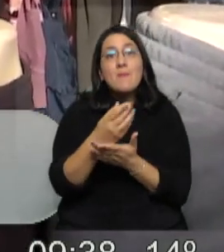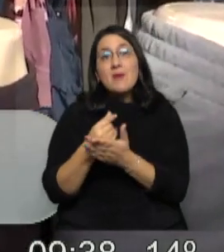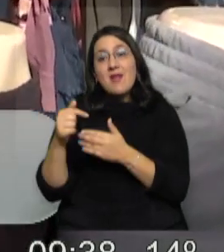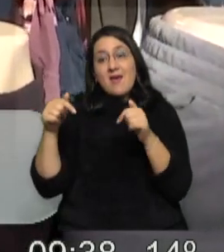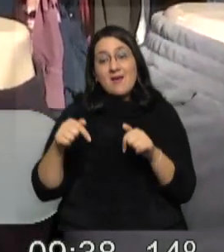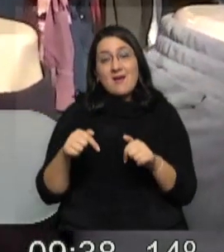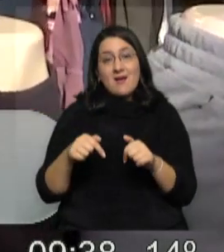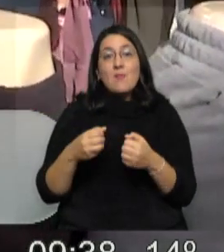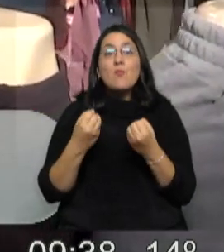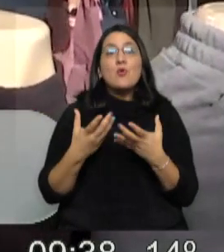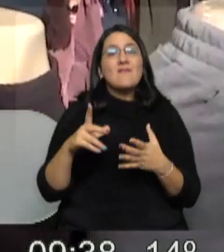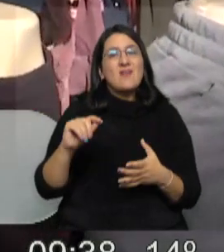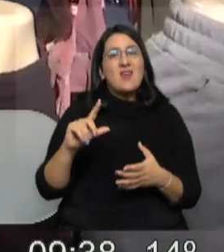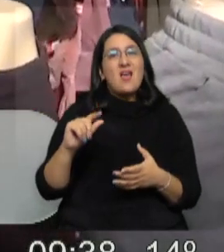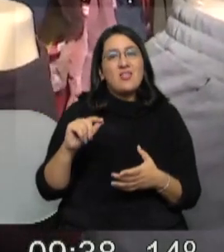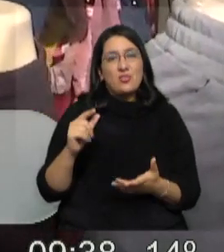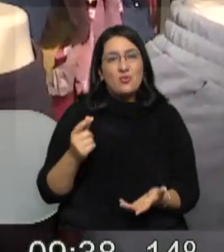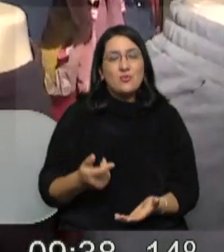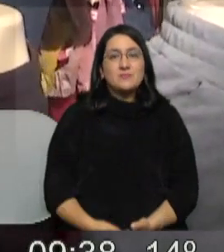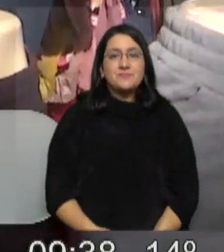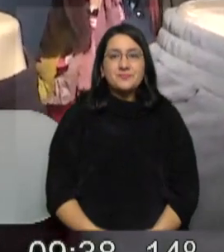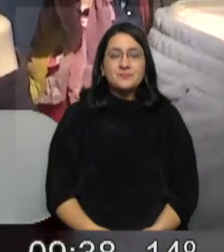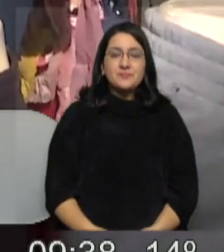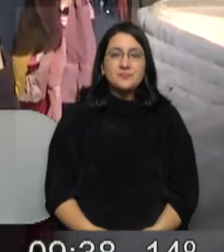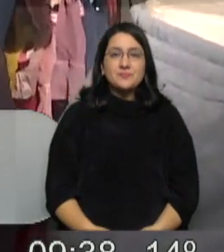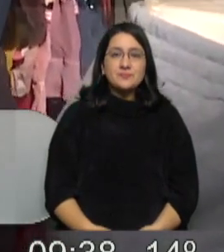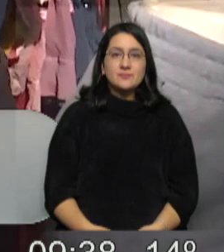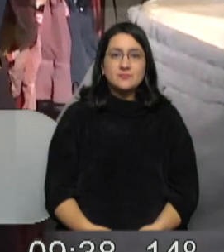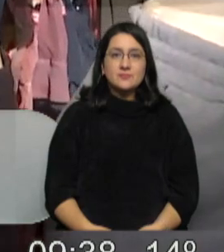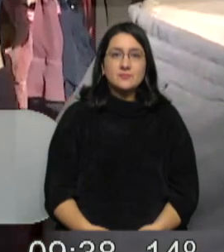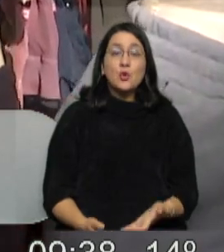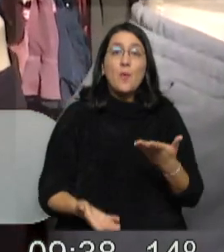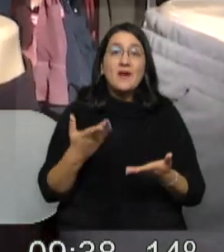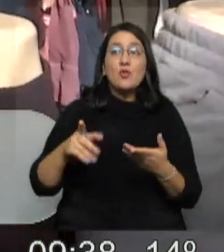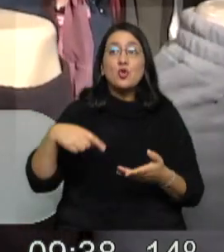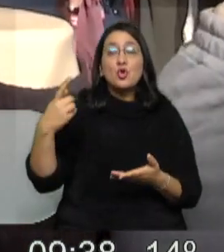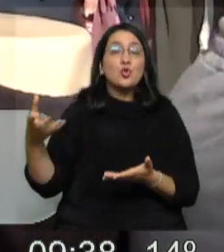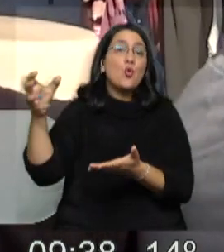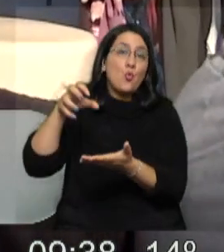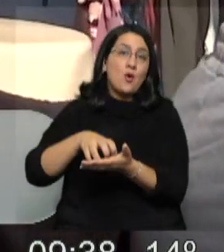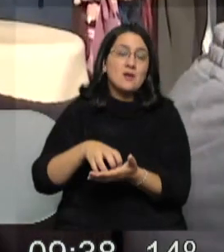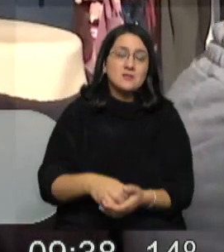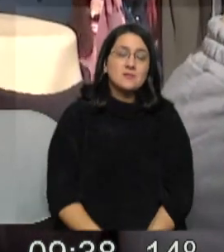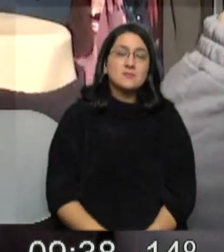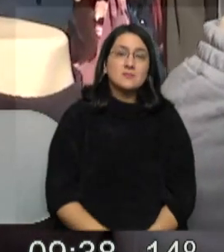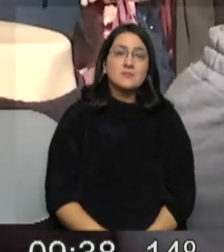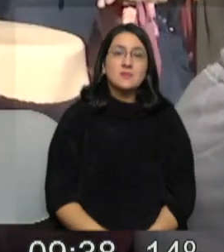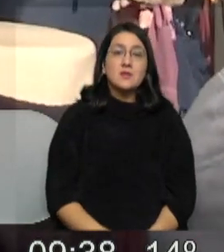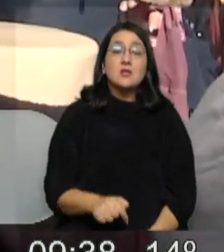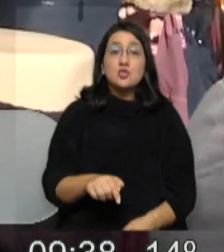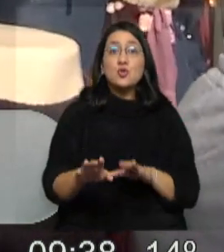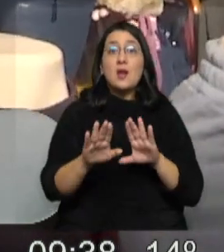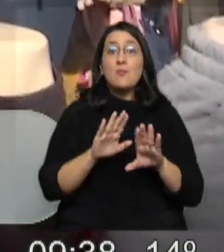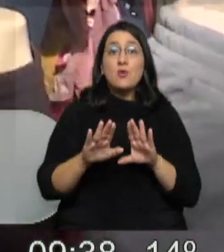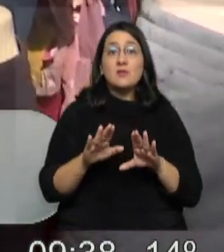compras diarias, porque los precios quizás son más accesibles que en otros barrios o que en otros lugares de aquí de la capital. Acá yo estoy en la puerta